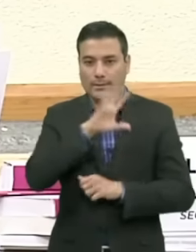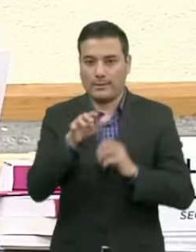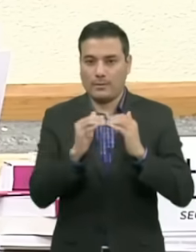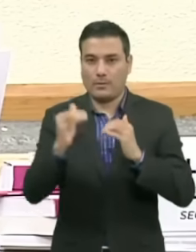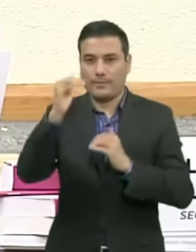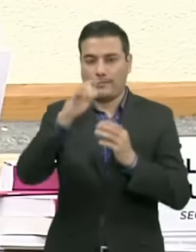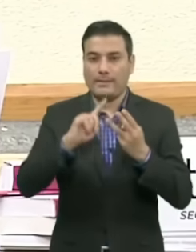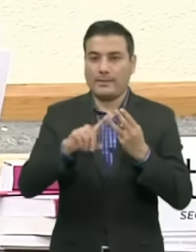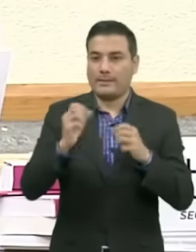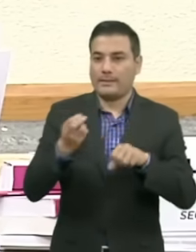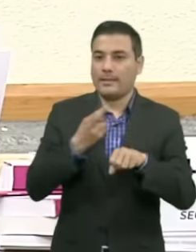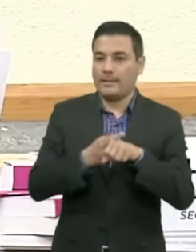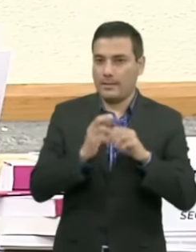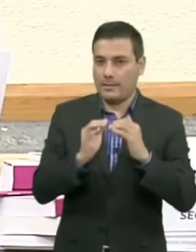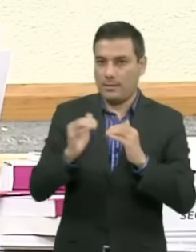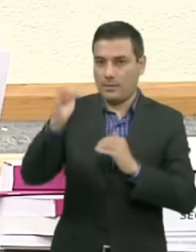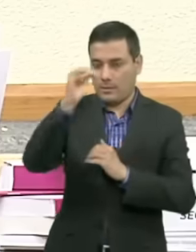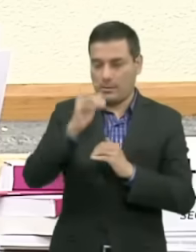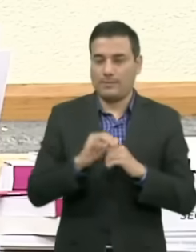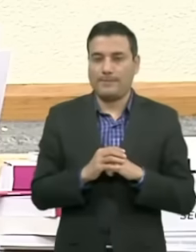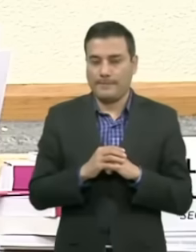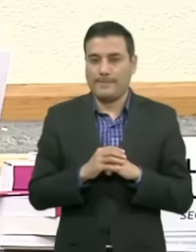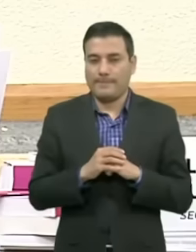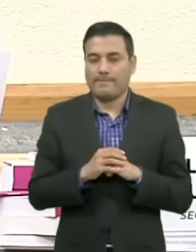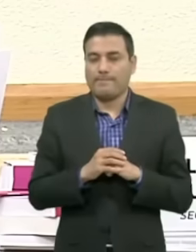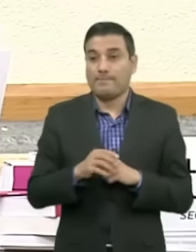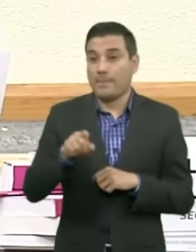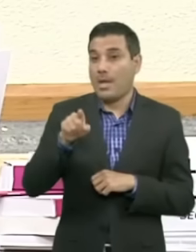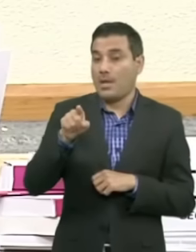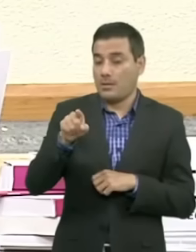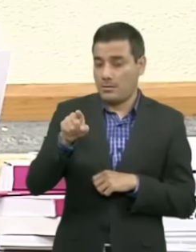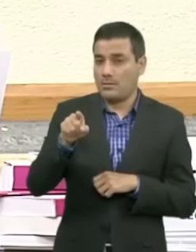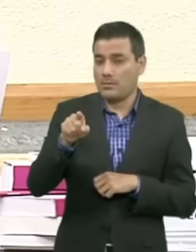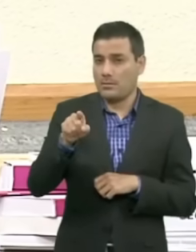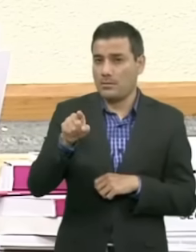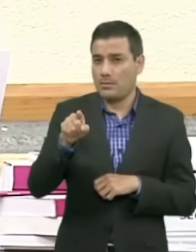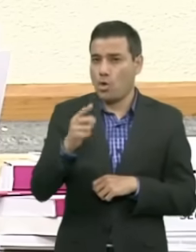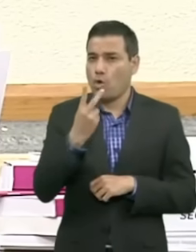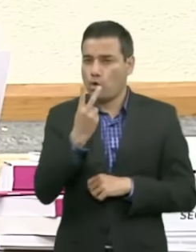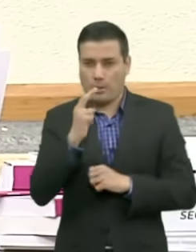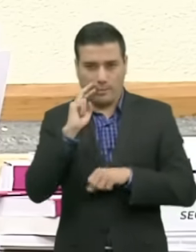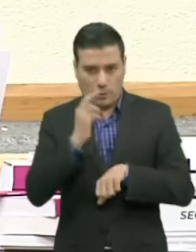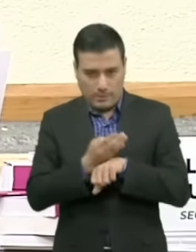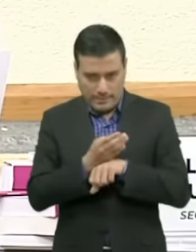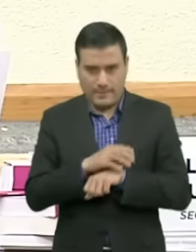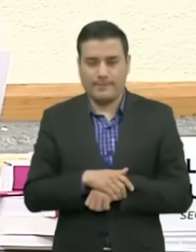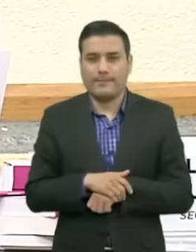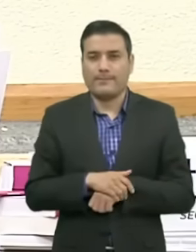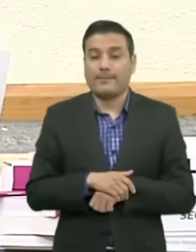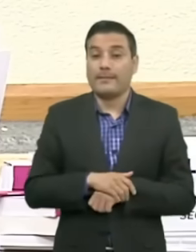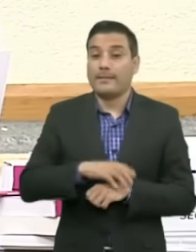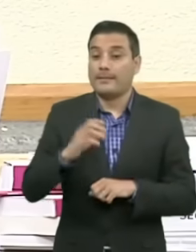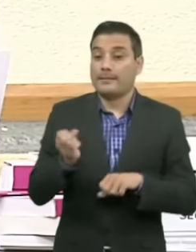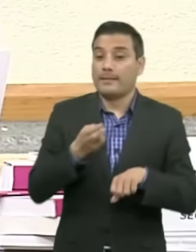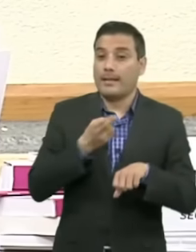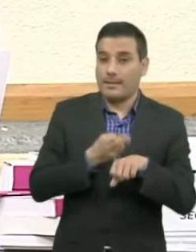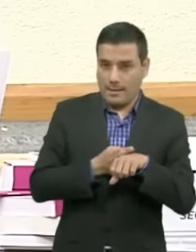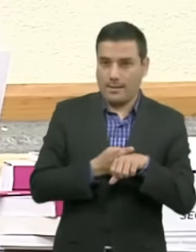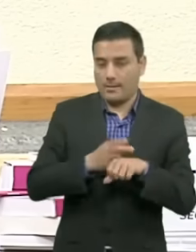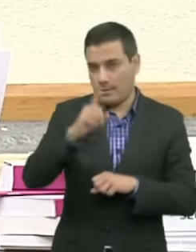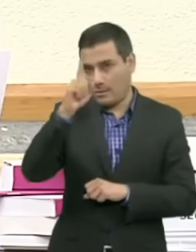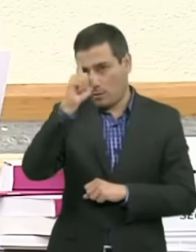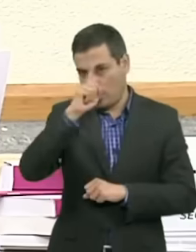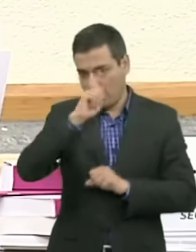la Secretaría Ejecutiva, quien cumple, por cierto, dos funciones, la de secretaria de